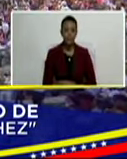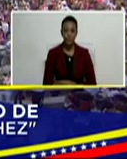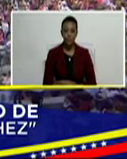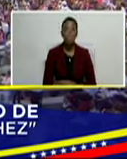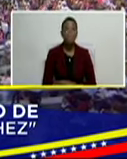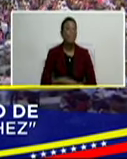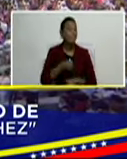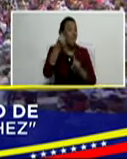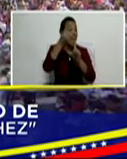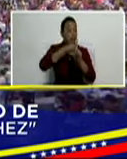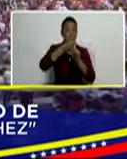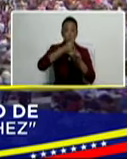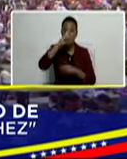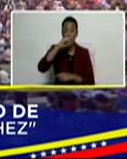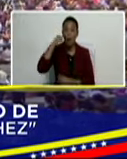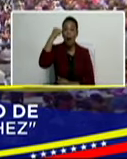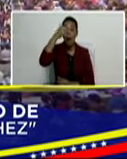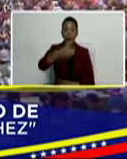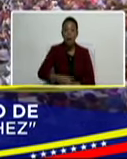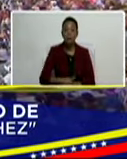Esta lucha viene de mucho tiempo.